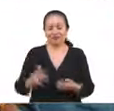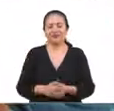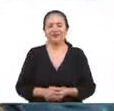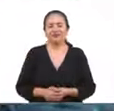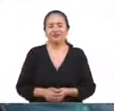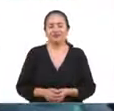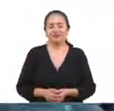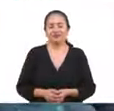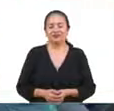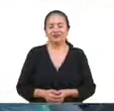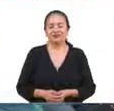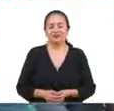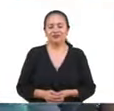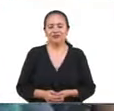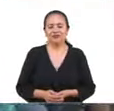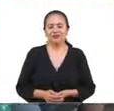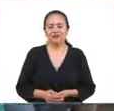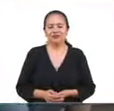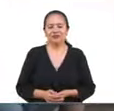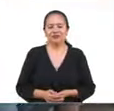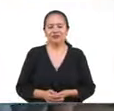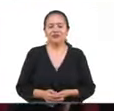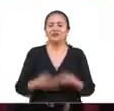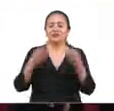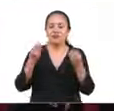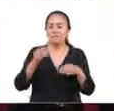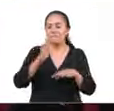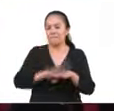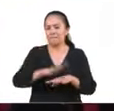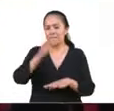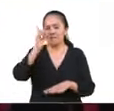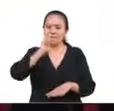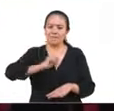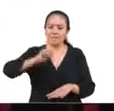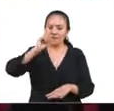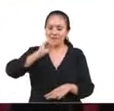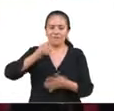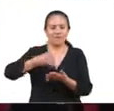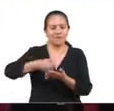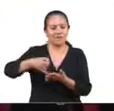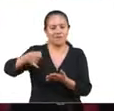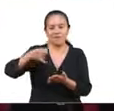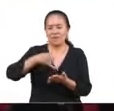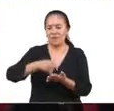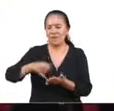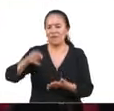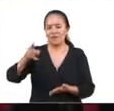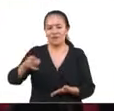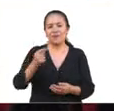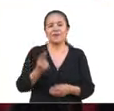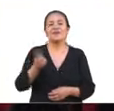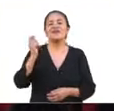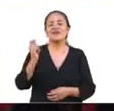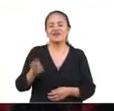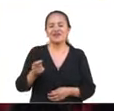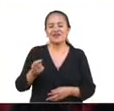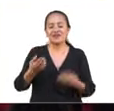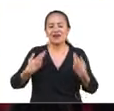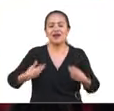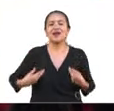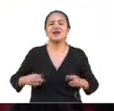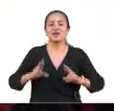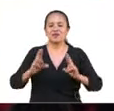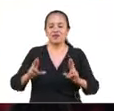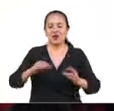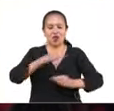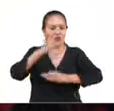evento. Y nuestras sembradoras que están aquí acompañándonos en representación de todo